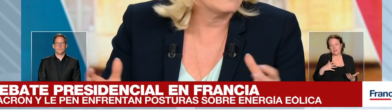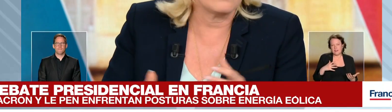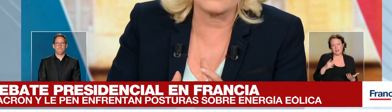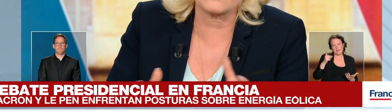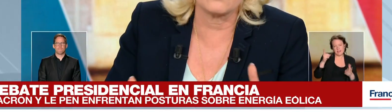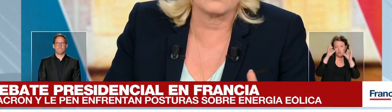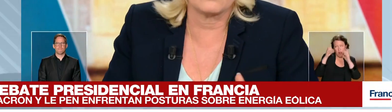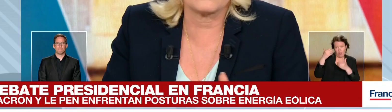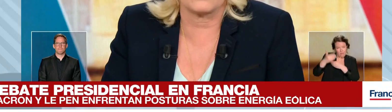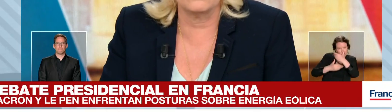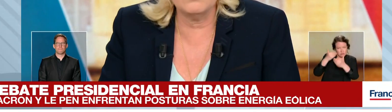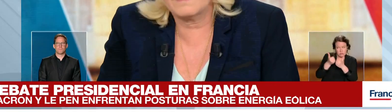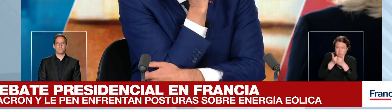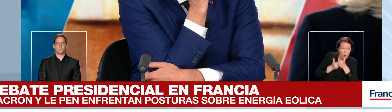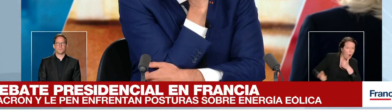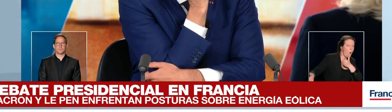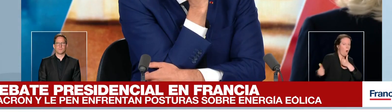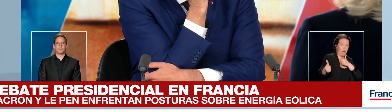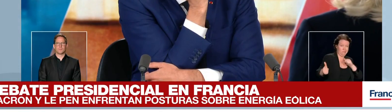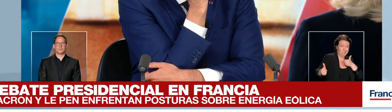a la mañana, solo que ellos